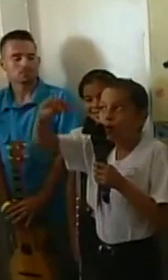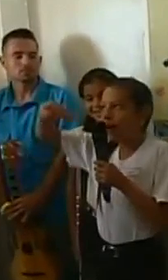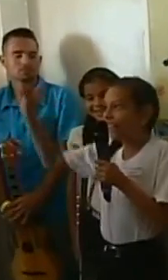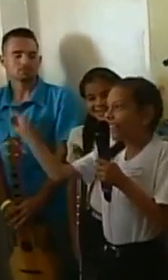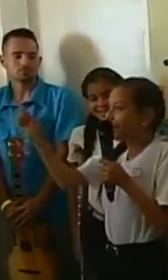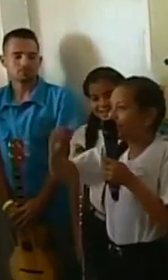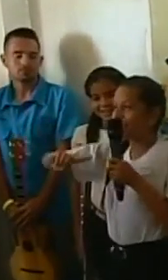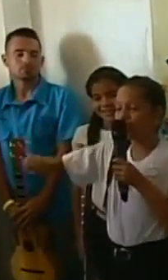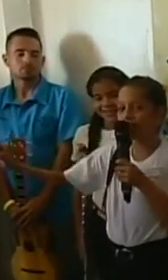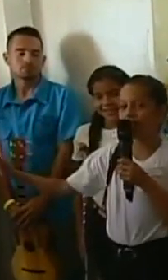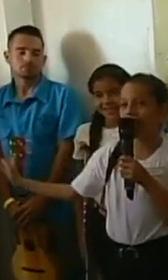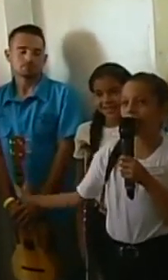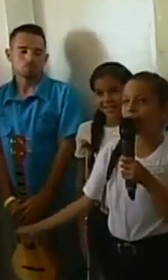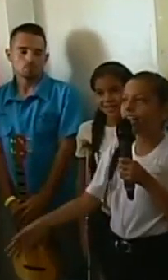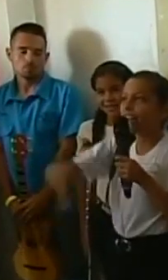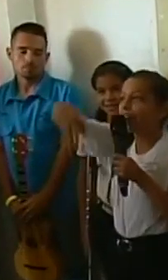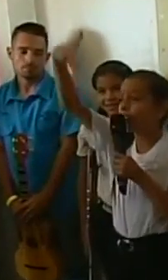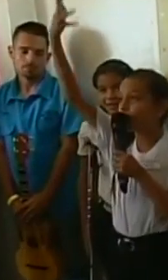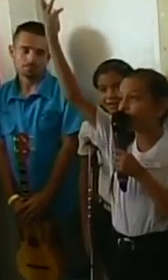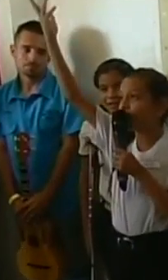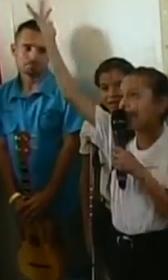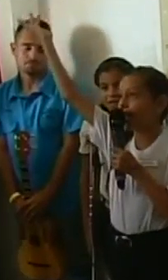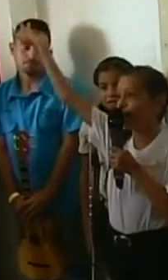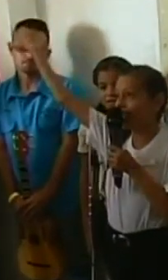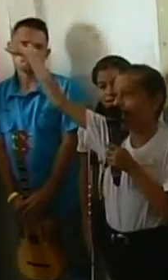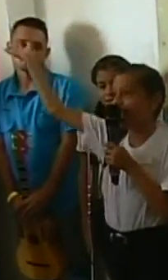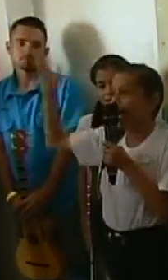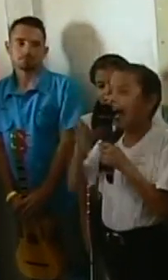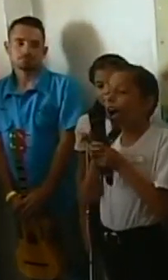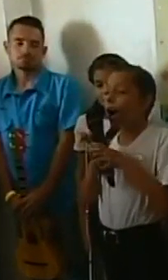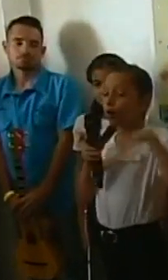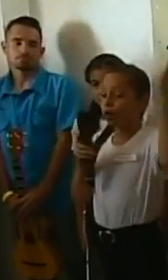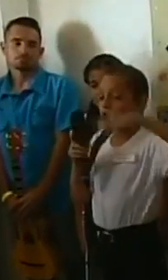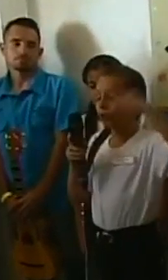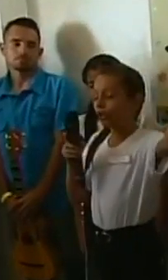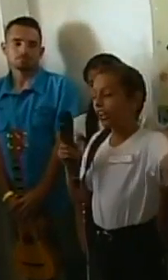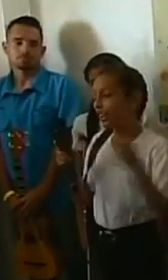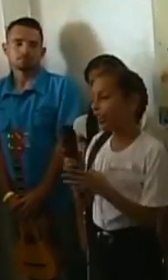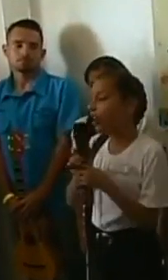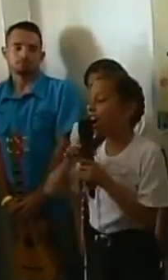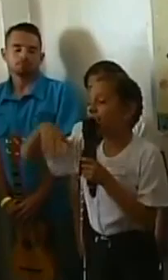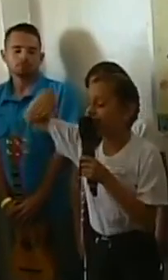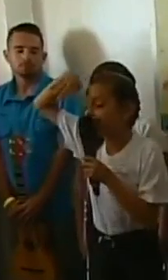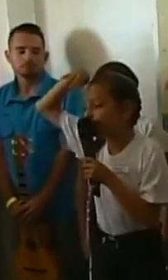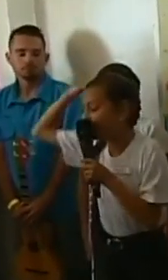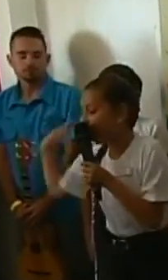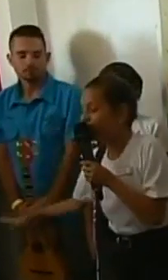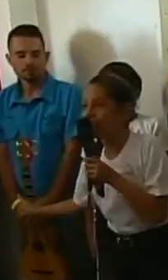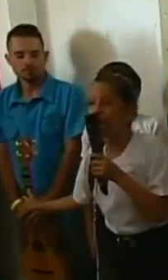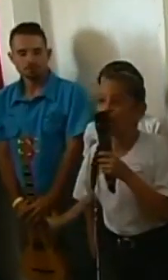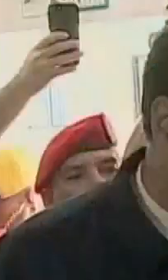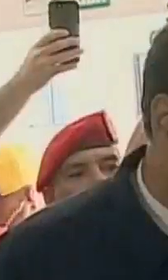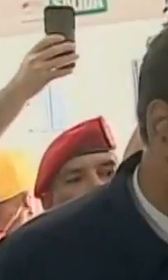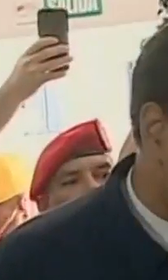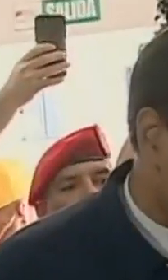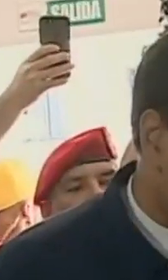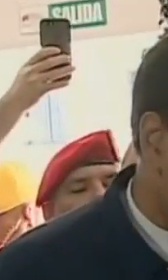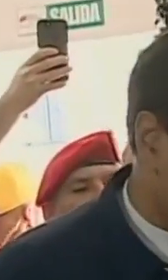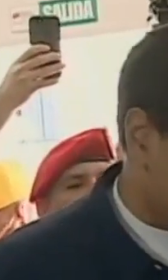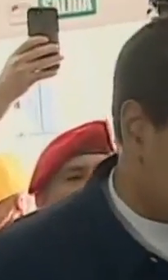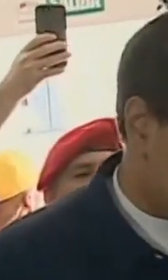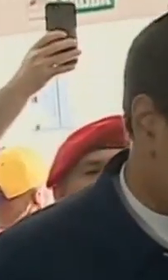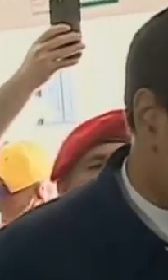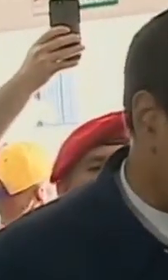sabana. No hay quien lo haya escuchado en la noche o en la mañana. Corre, corre el río hasta que me sude el agua y